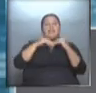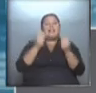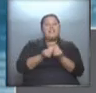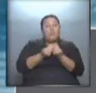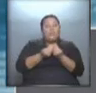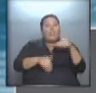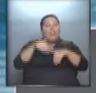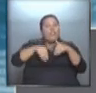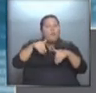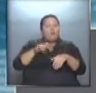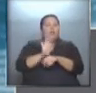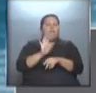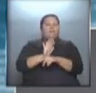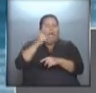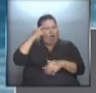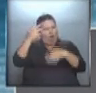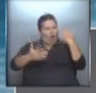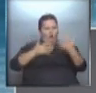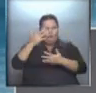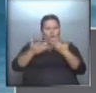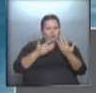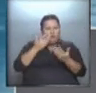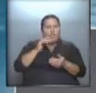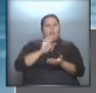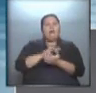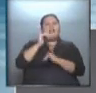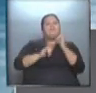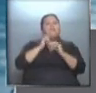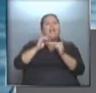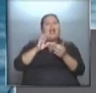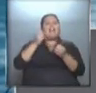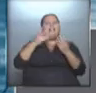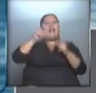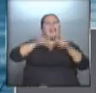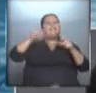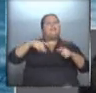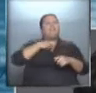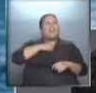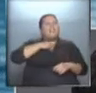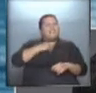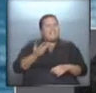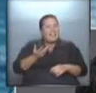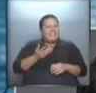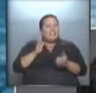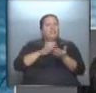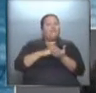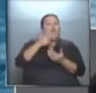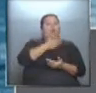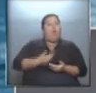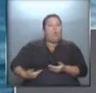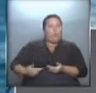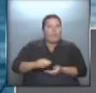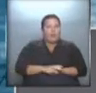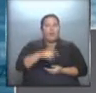es un indicador, te diría, más confuso a la hora de ilustrar cuál es el estado de ánimo mayoritario de la sociedad en torno al gobierno nacional.